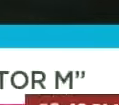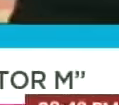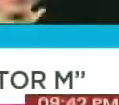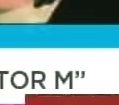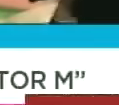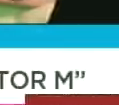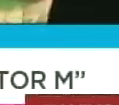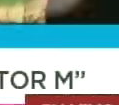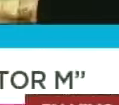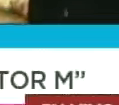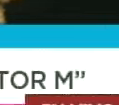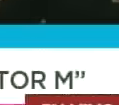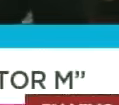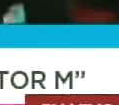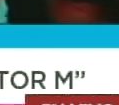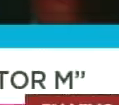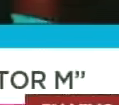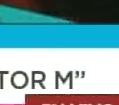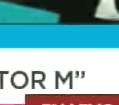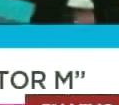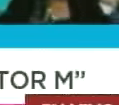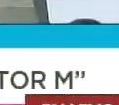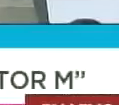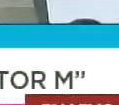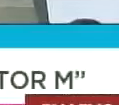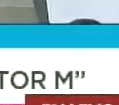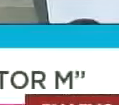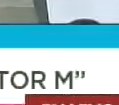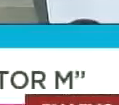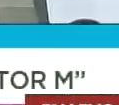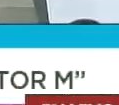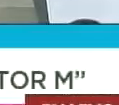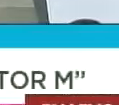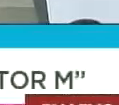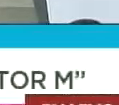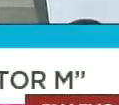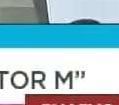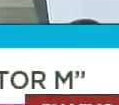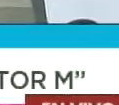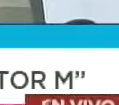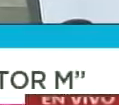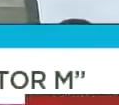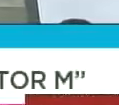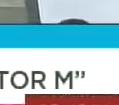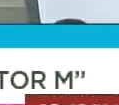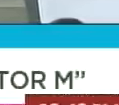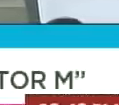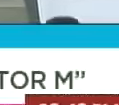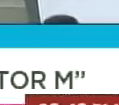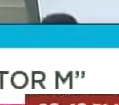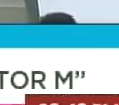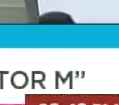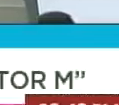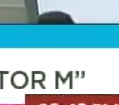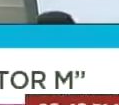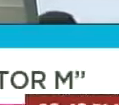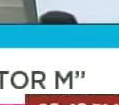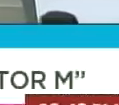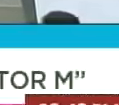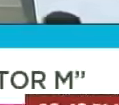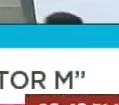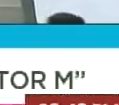frente, que el voto es para Nicolás. Yo no me rindo por mi vida